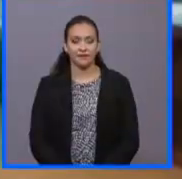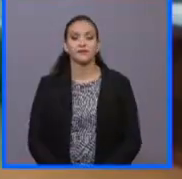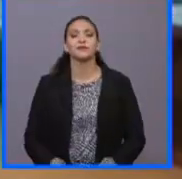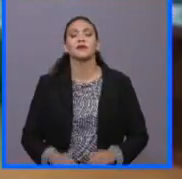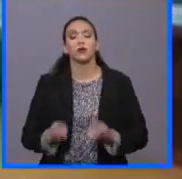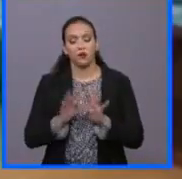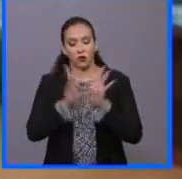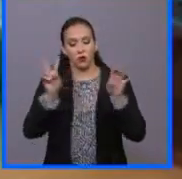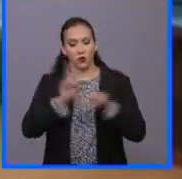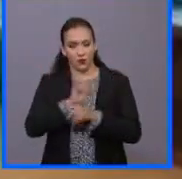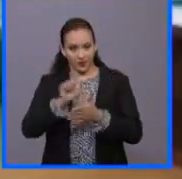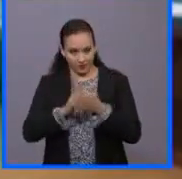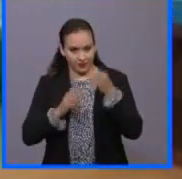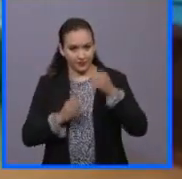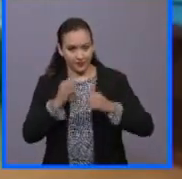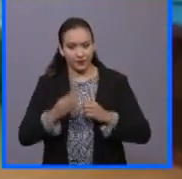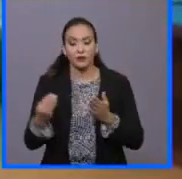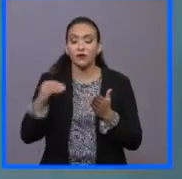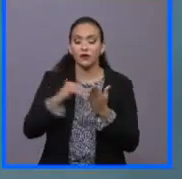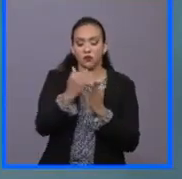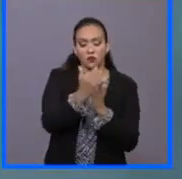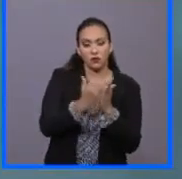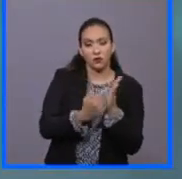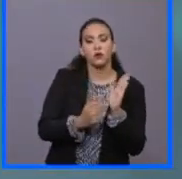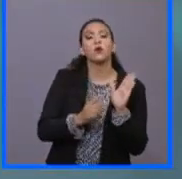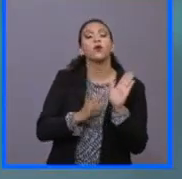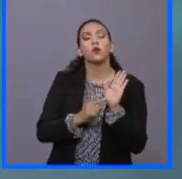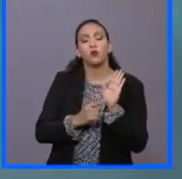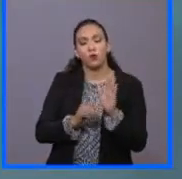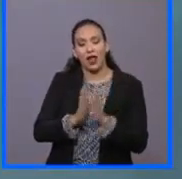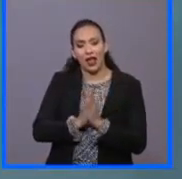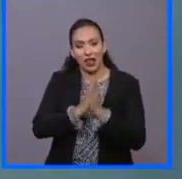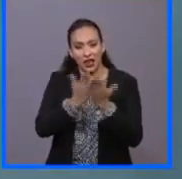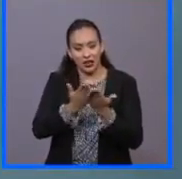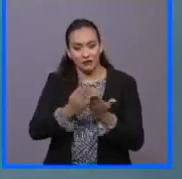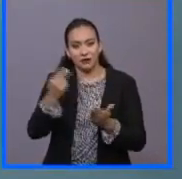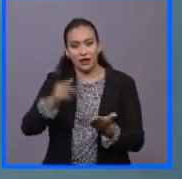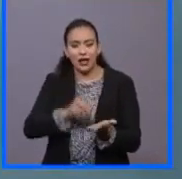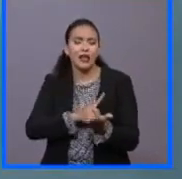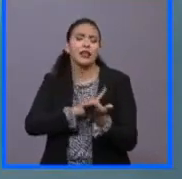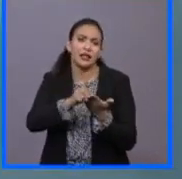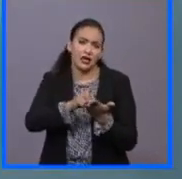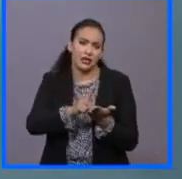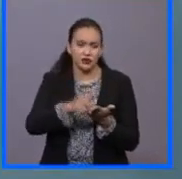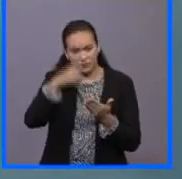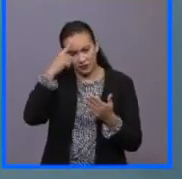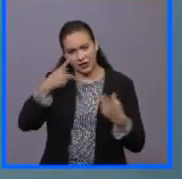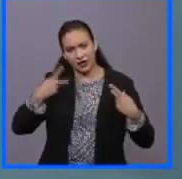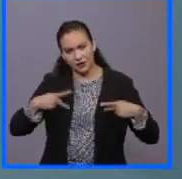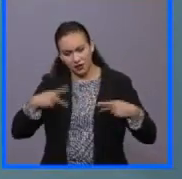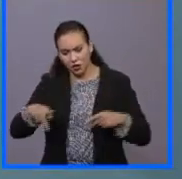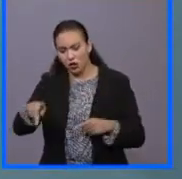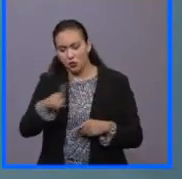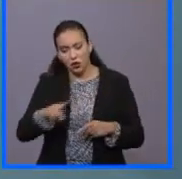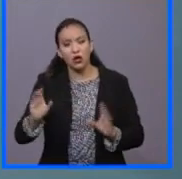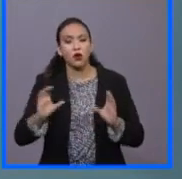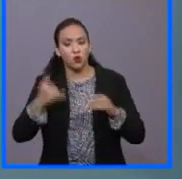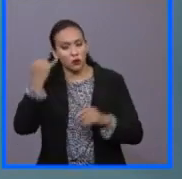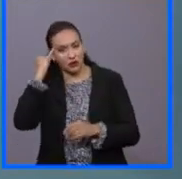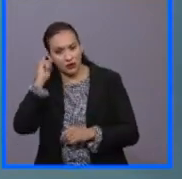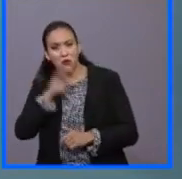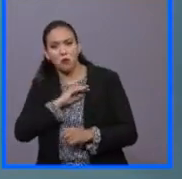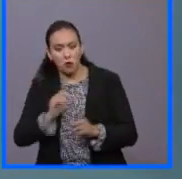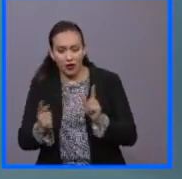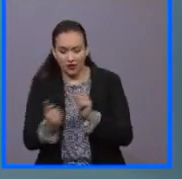El Consejo de la Judicatura Federal puso a disposición el libro El derecho a la consulta en materia electoral de los pueblos y las